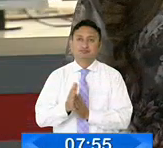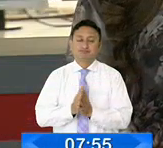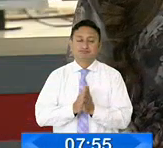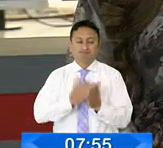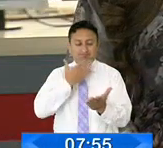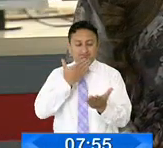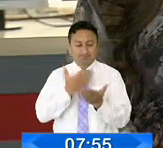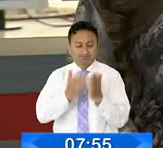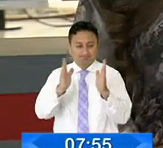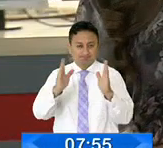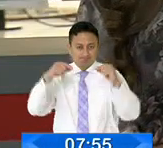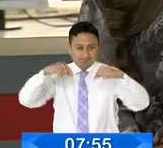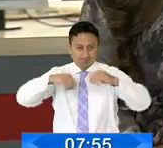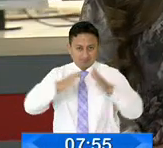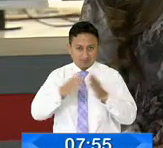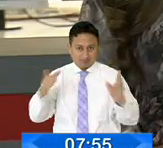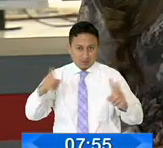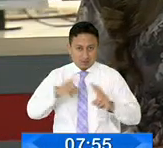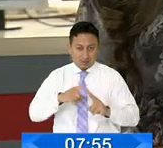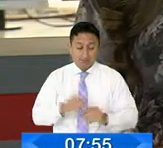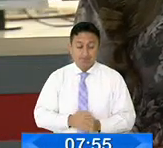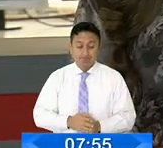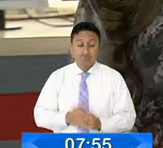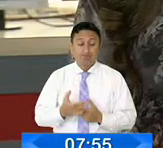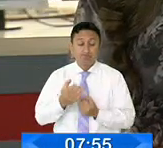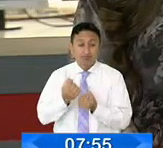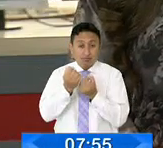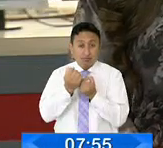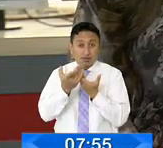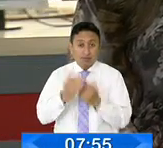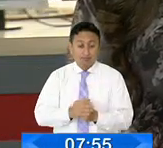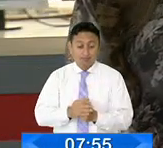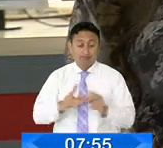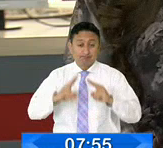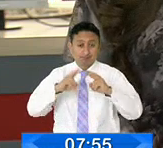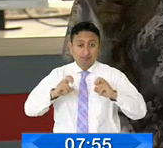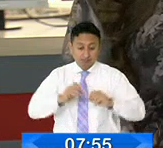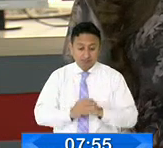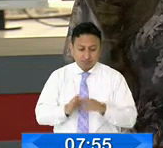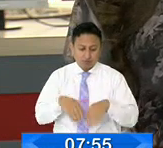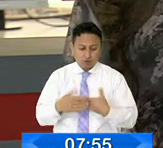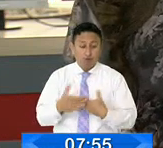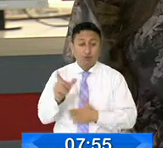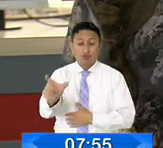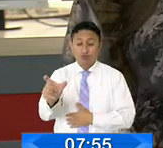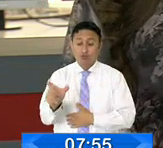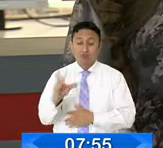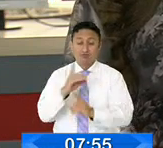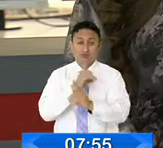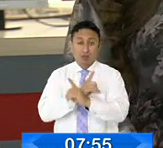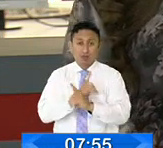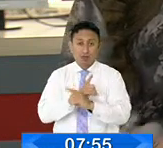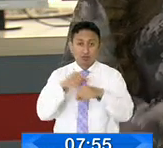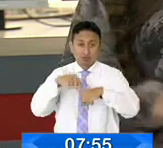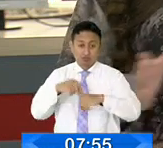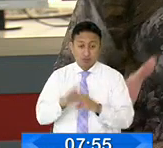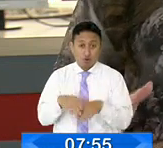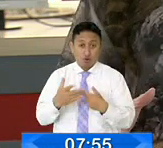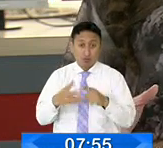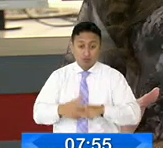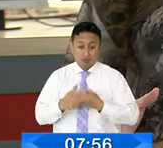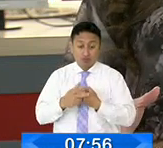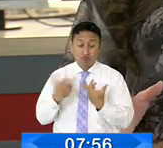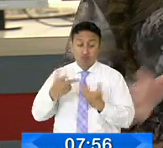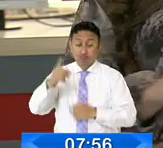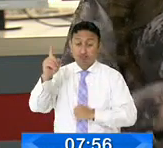Gracias por acompañarnos aquí en El Comercio TV. Les contamos que la investigación legislativa sobre la obtención y uso de los carnés de discapacidad podría abrir proceso de